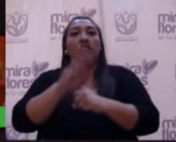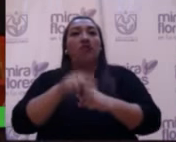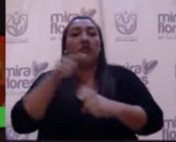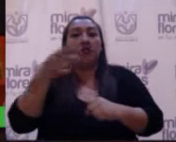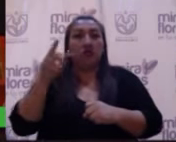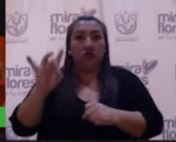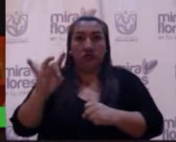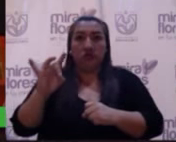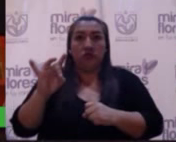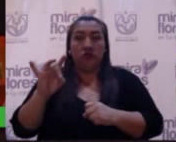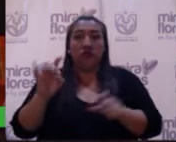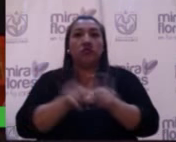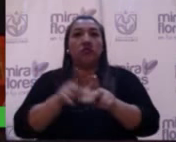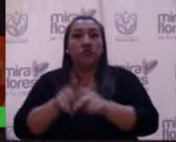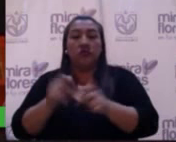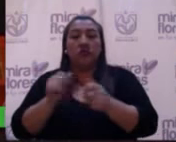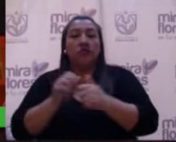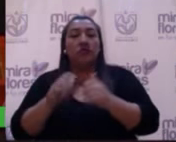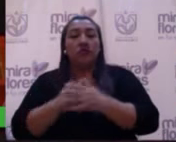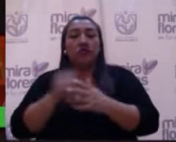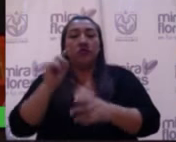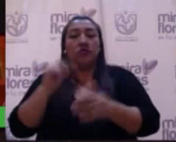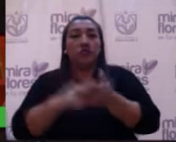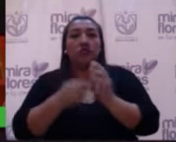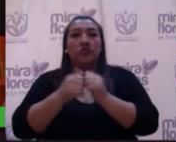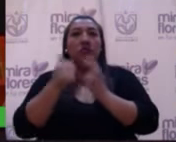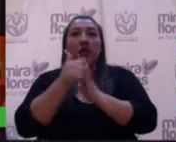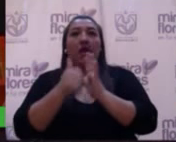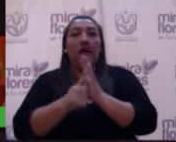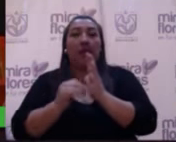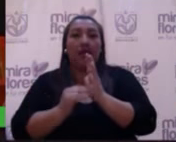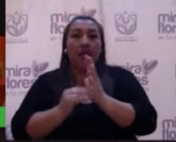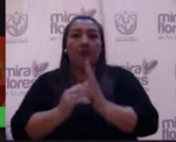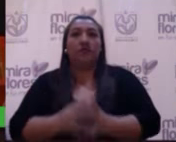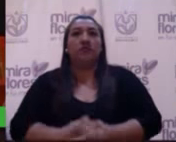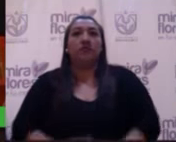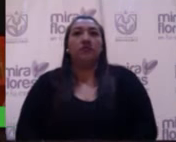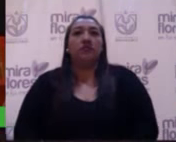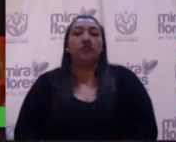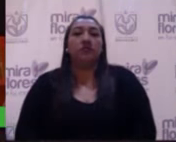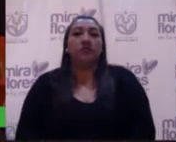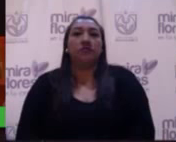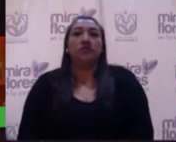2018, que guarda relación con el punto 1 de la agenda de esta sesión.